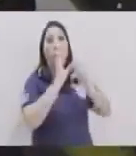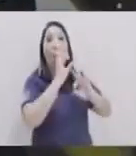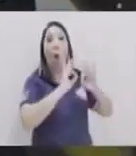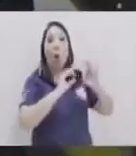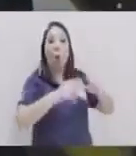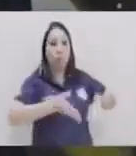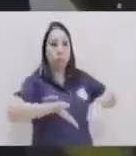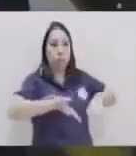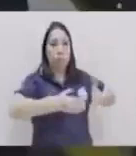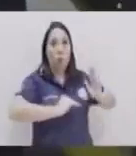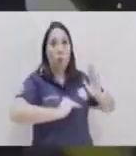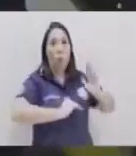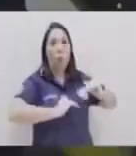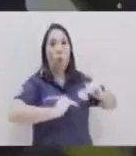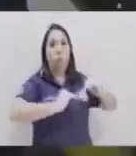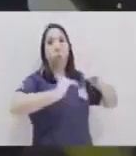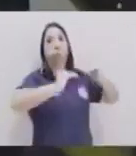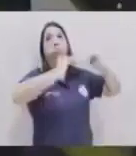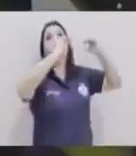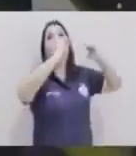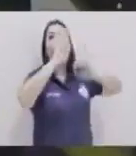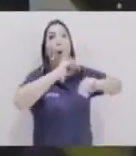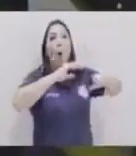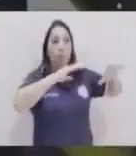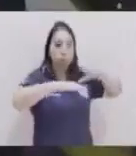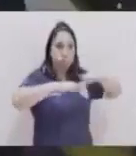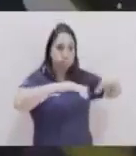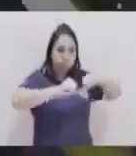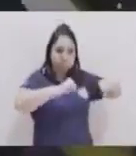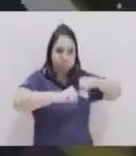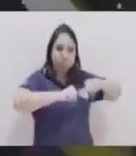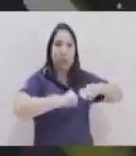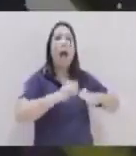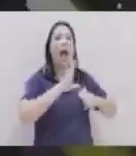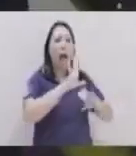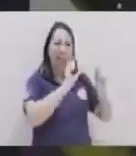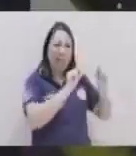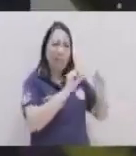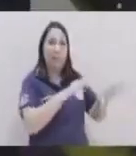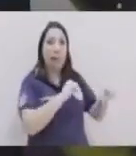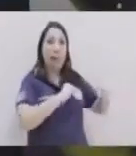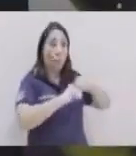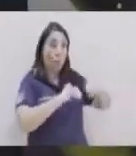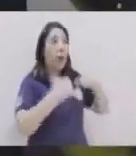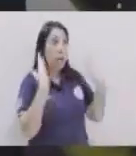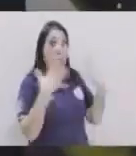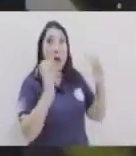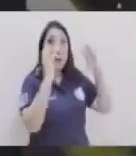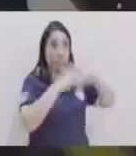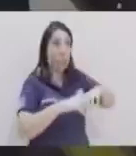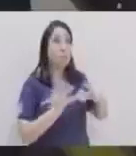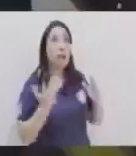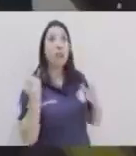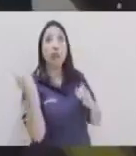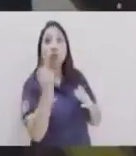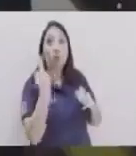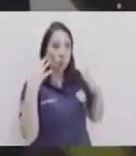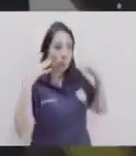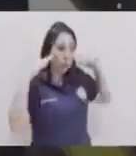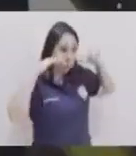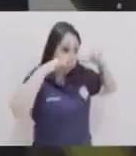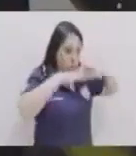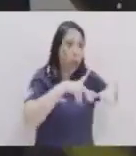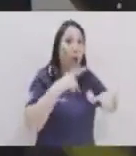inundación, un derrumbe, un terremoto. Entonces a partir de ese momento se daba